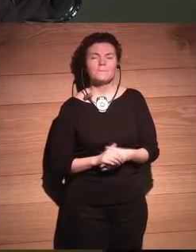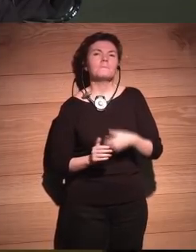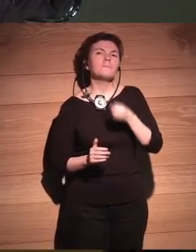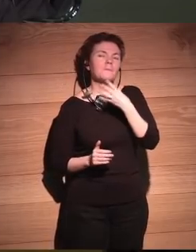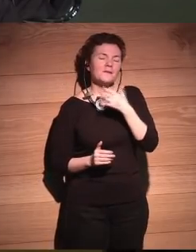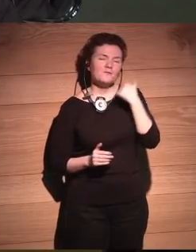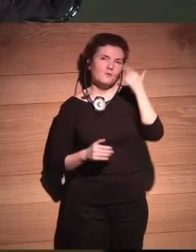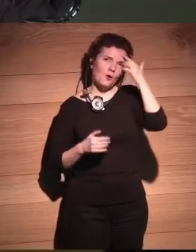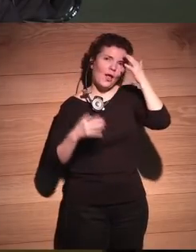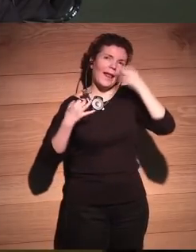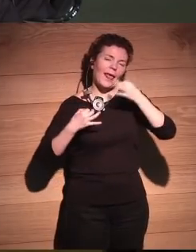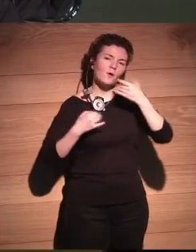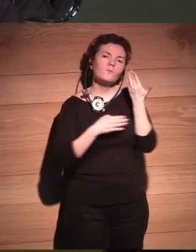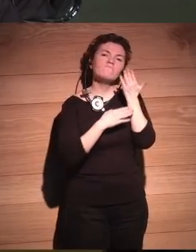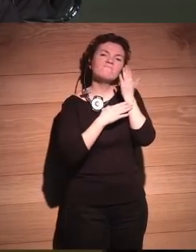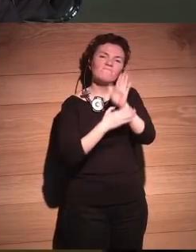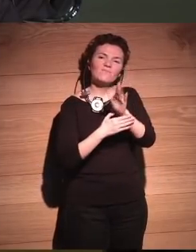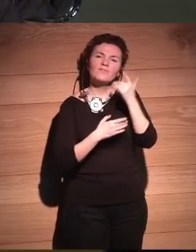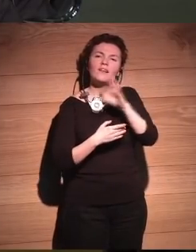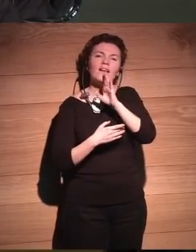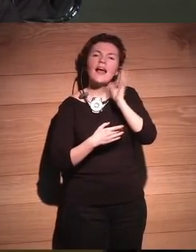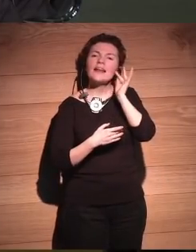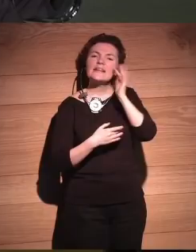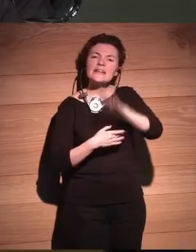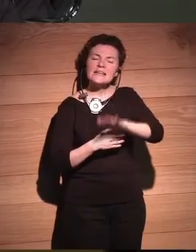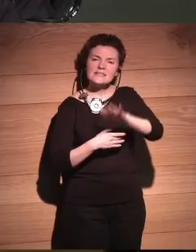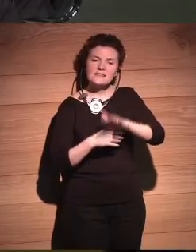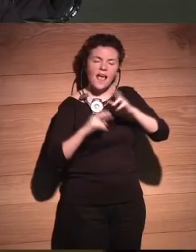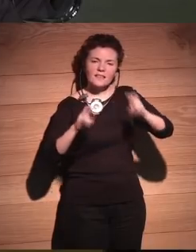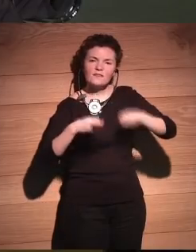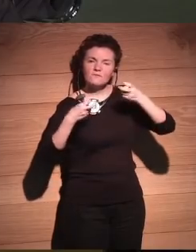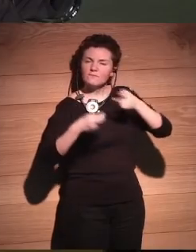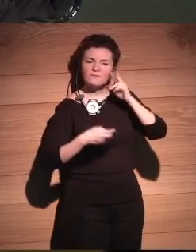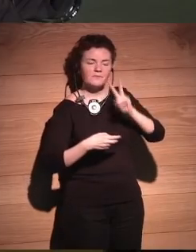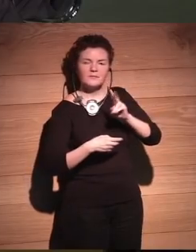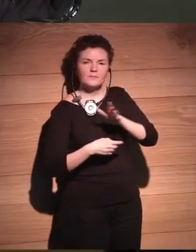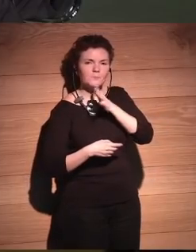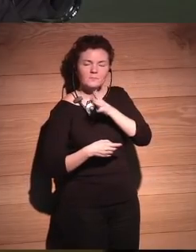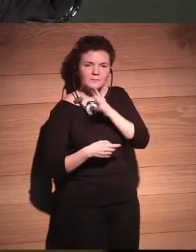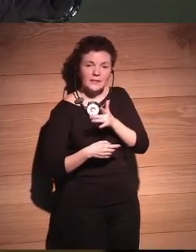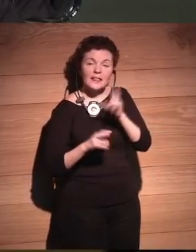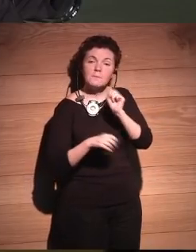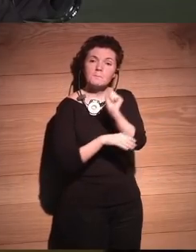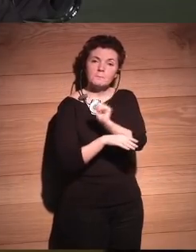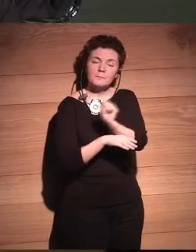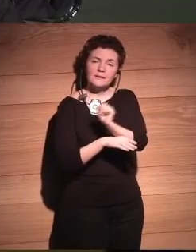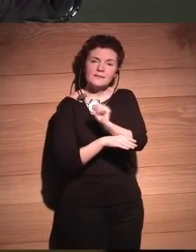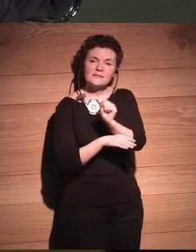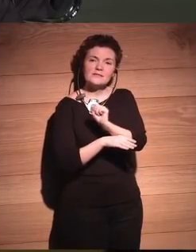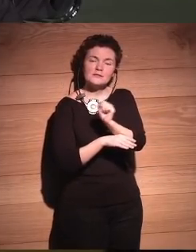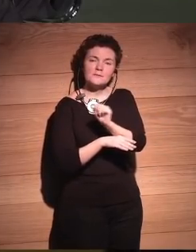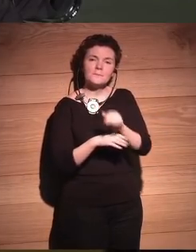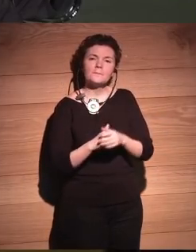Bueno, pues yo creo que es mostrar en la niña que hemos mostrado es transformador. En el tema del Parkinson,